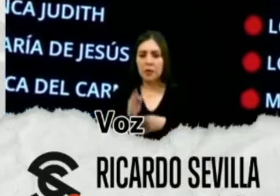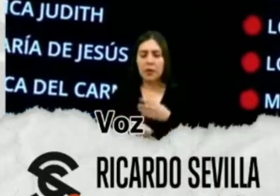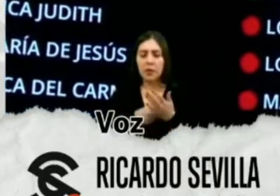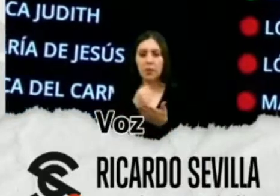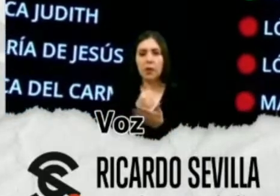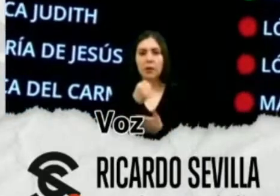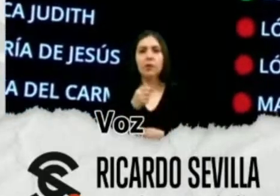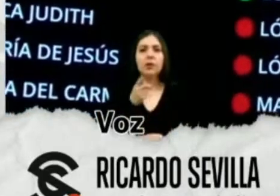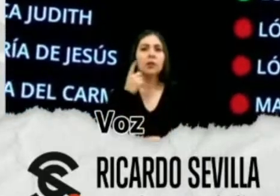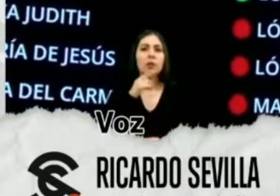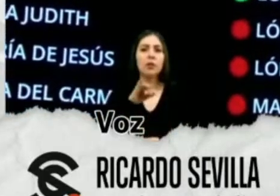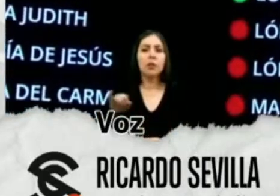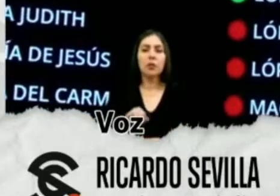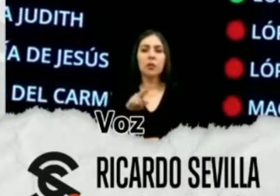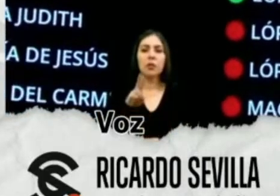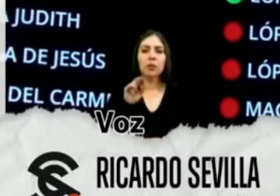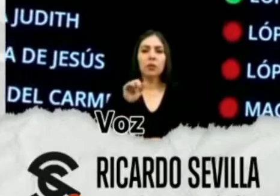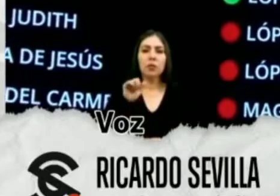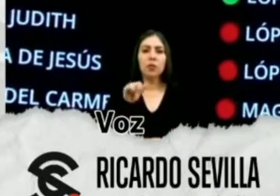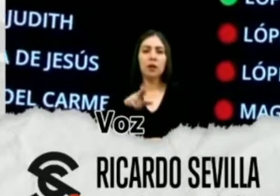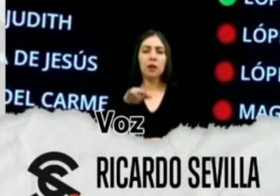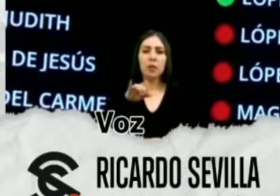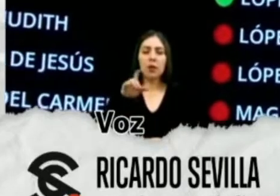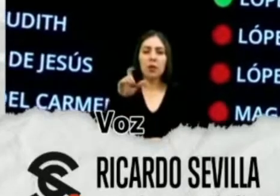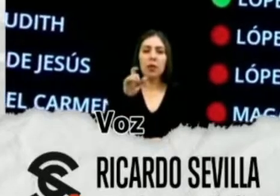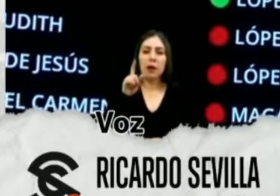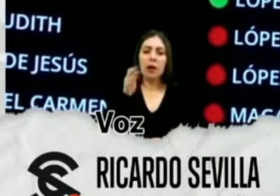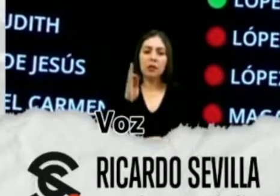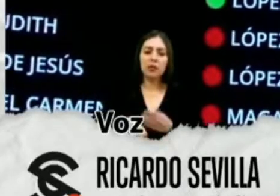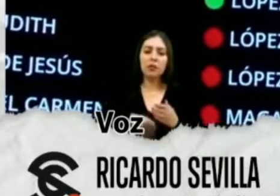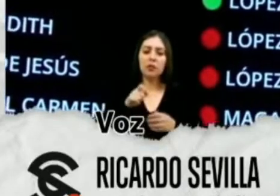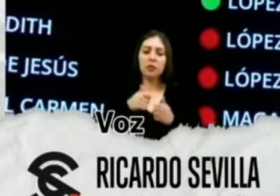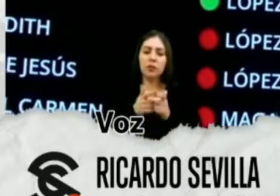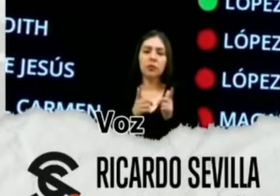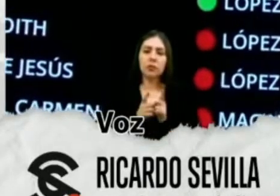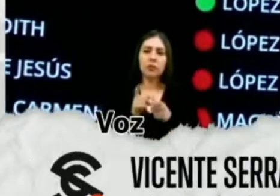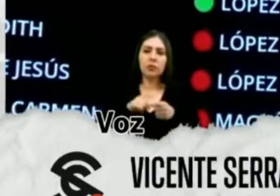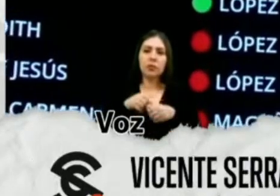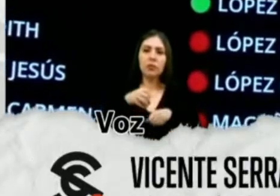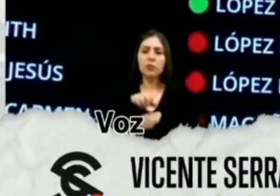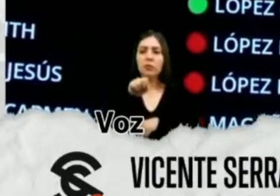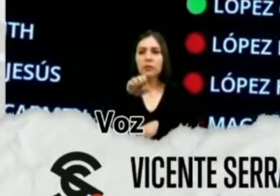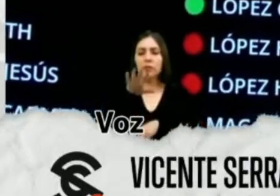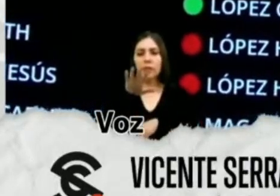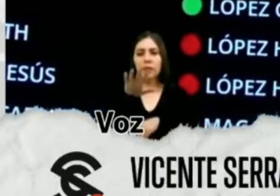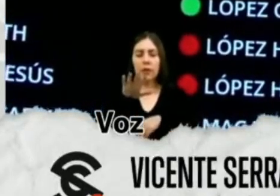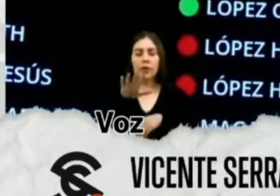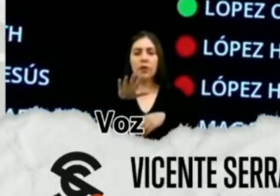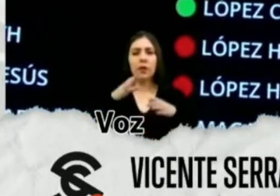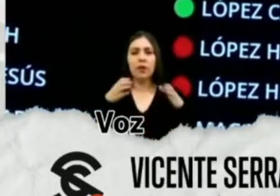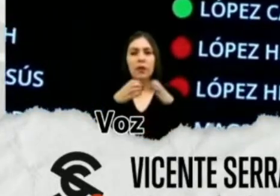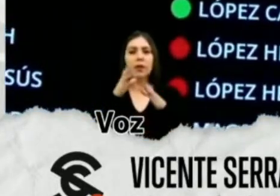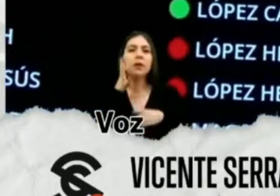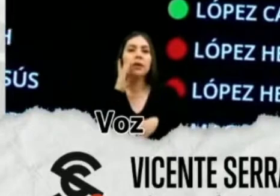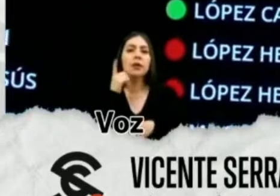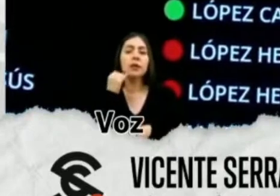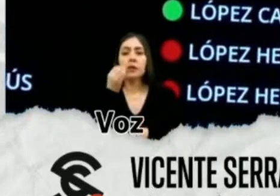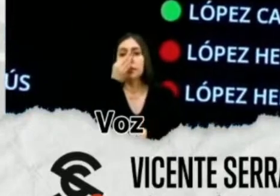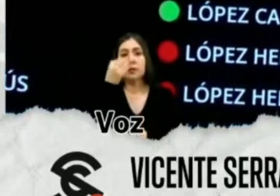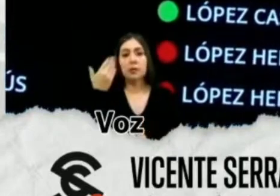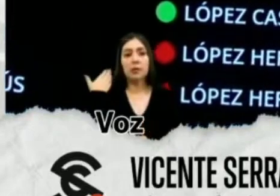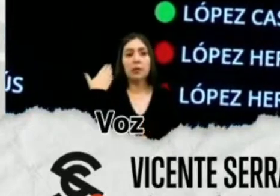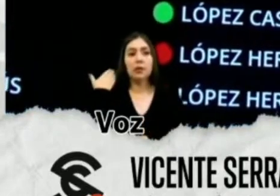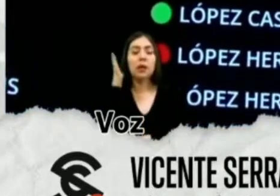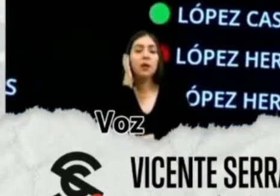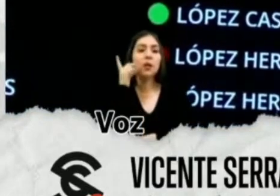al Poder Judicial va a salir adelante. Pues ya está la primera derrota, al menos poniéndolo en